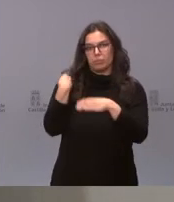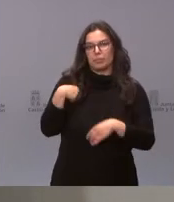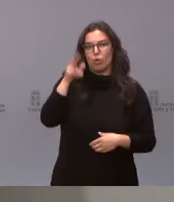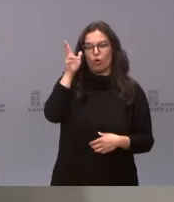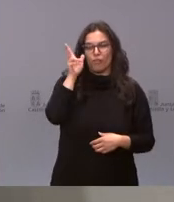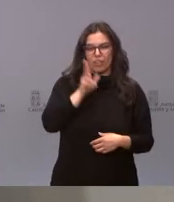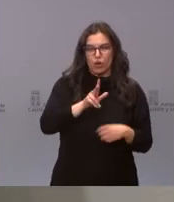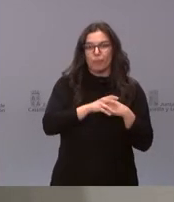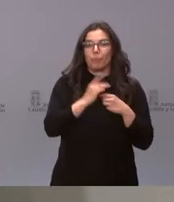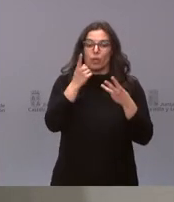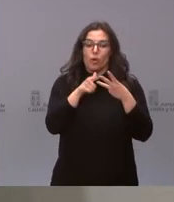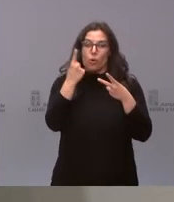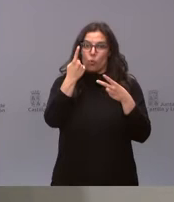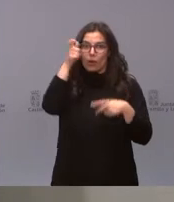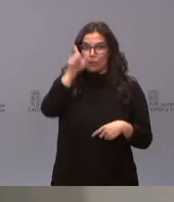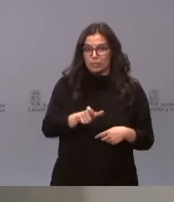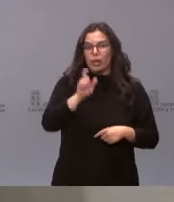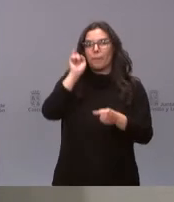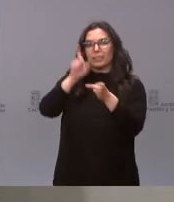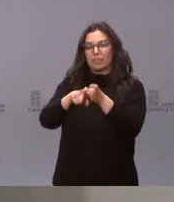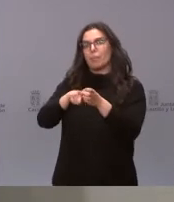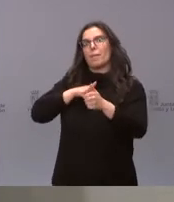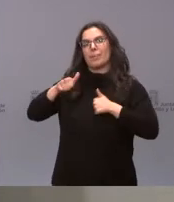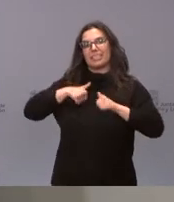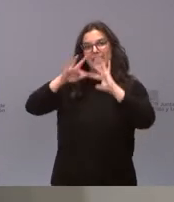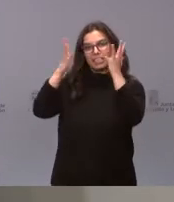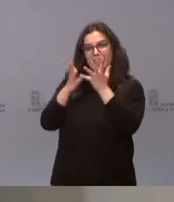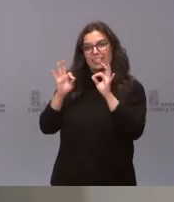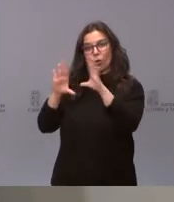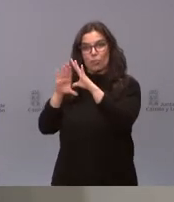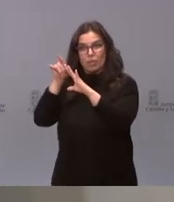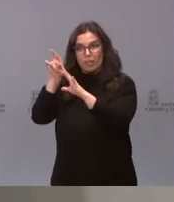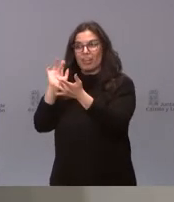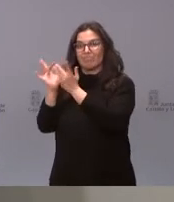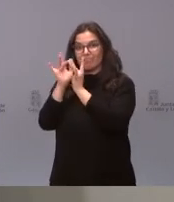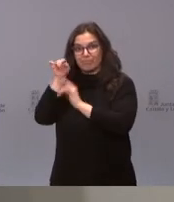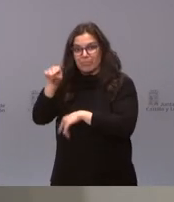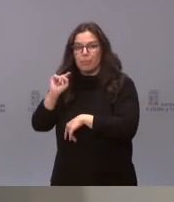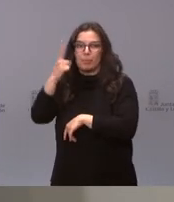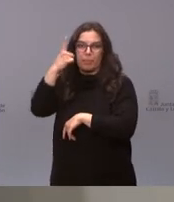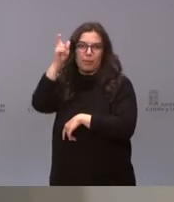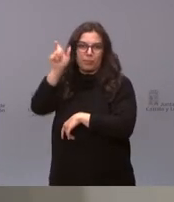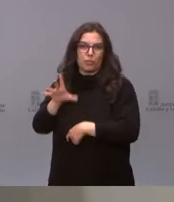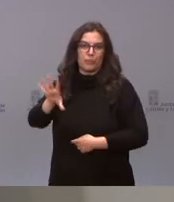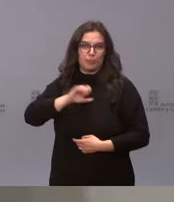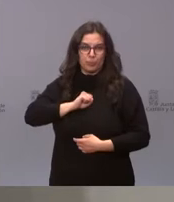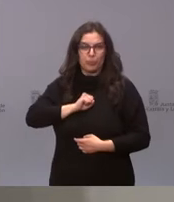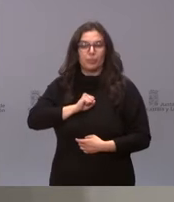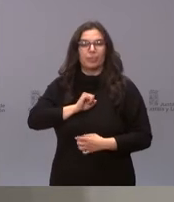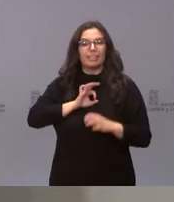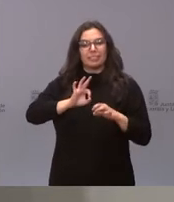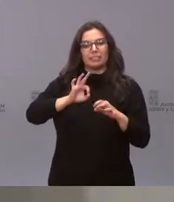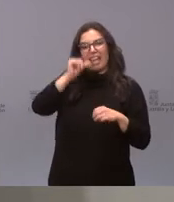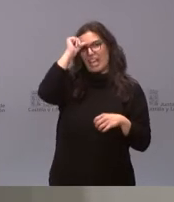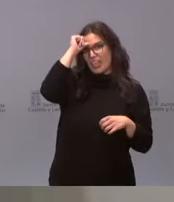una persona que asistió a un máster internacional celebrado en la comunidad de madrid' que es el primer caso de esta variante el coronavirus y